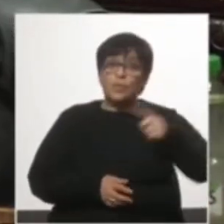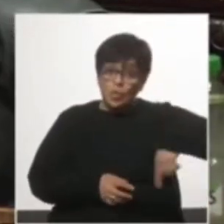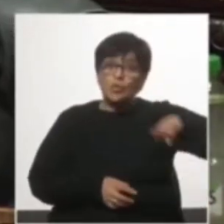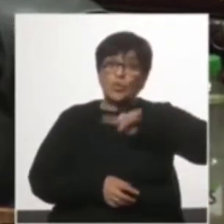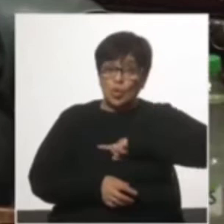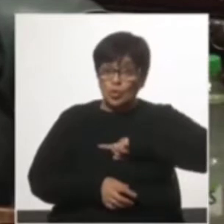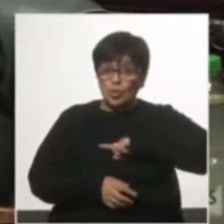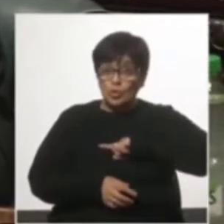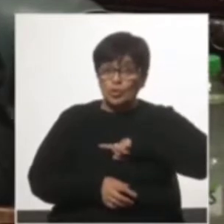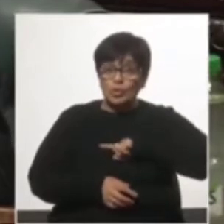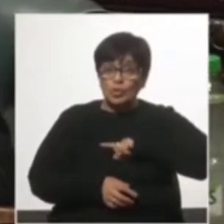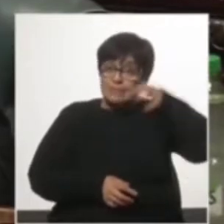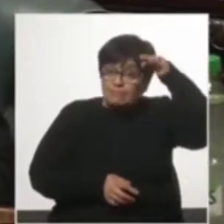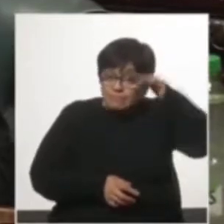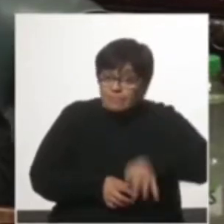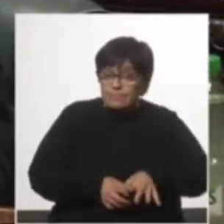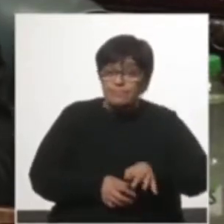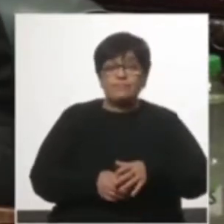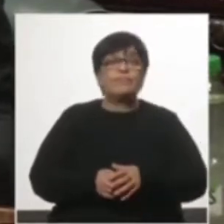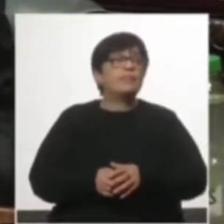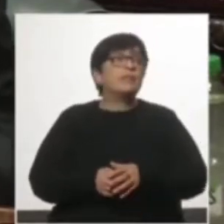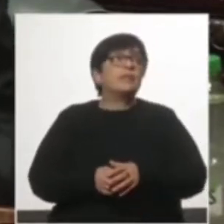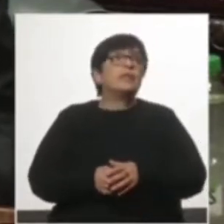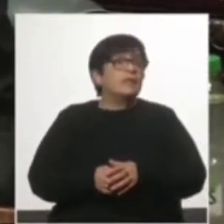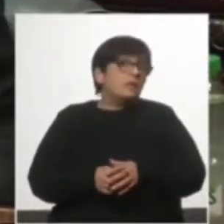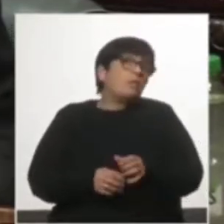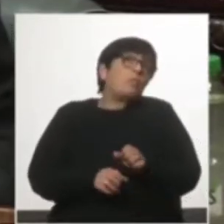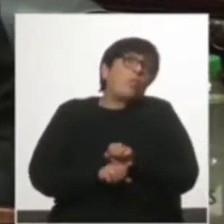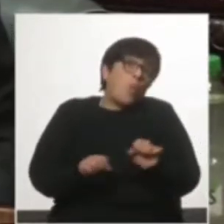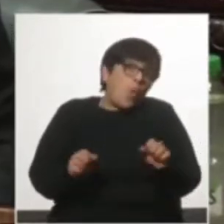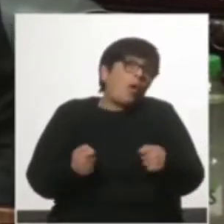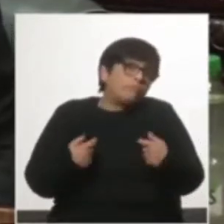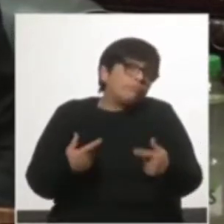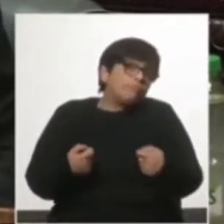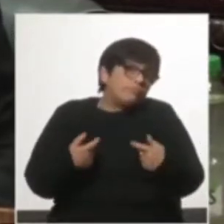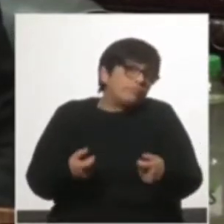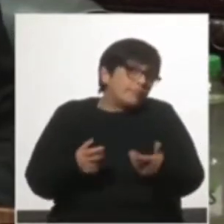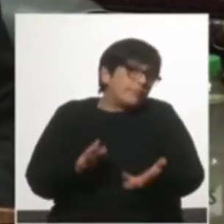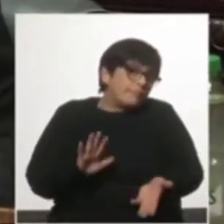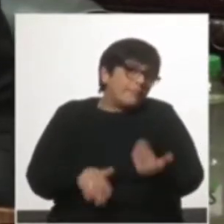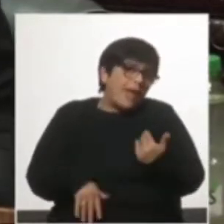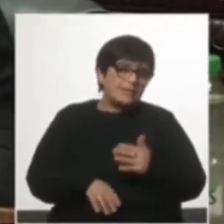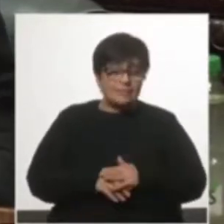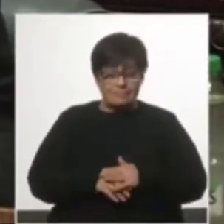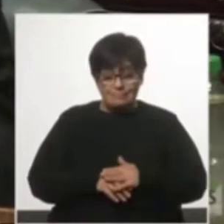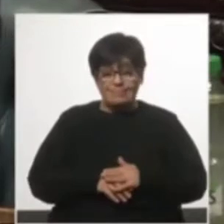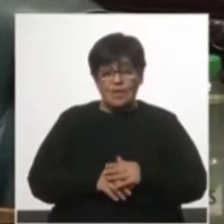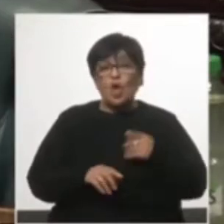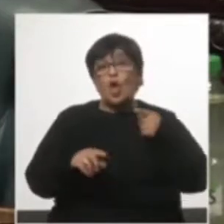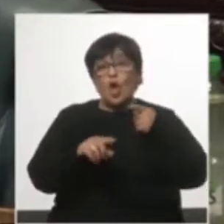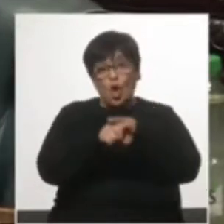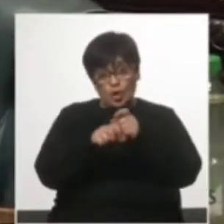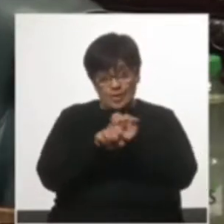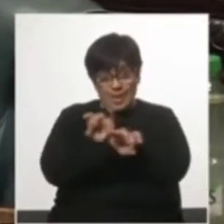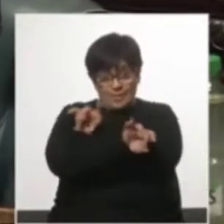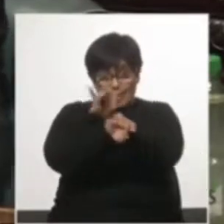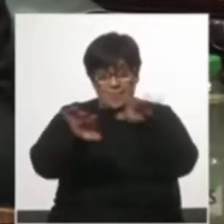estamos convencidos de que se pudo volcar más recursos al combate de la pandemia.